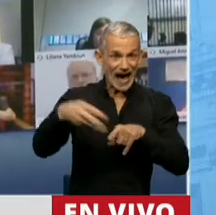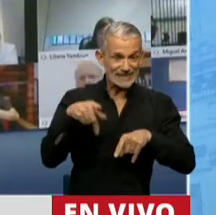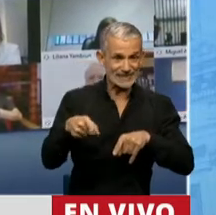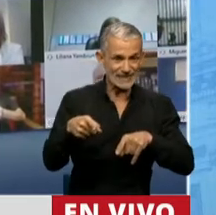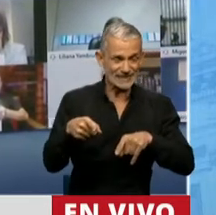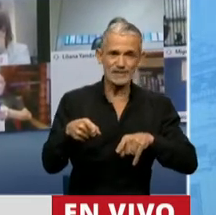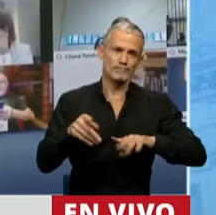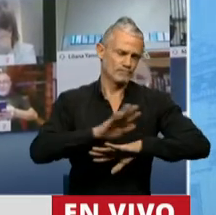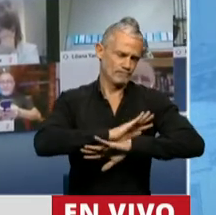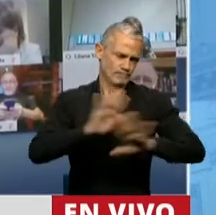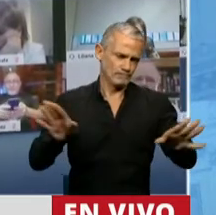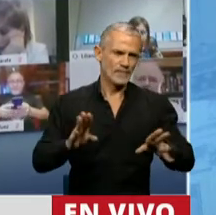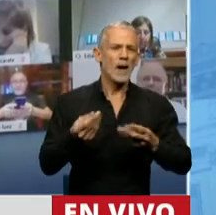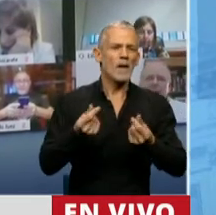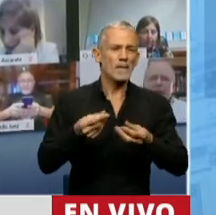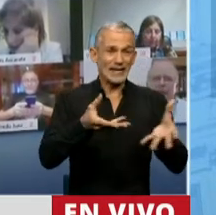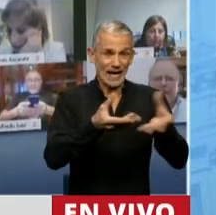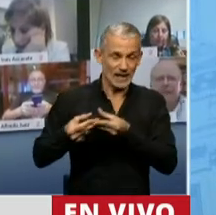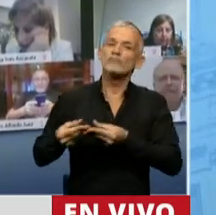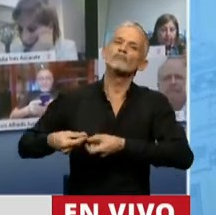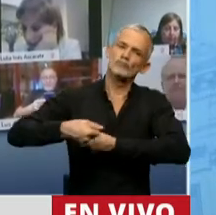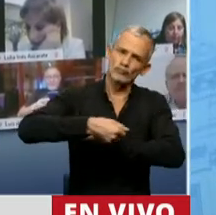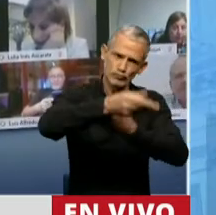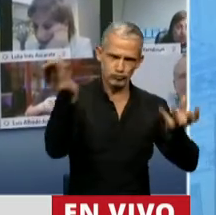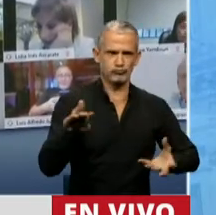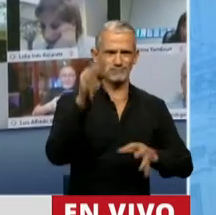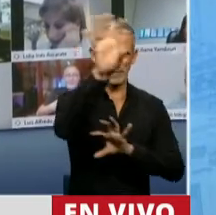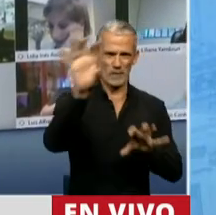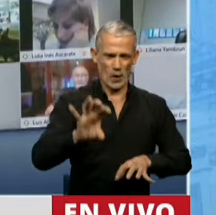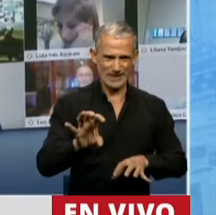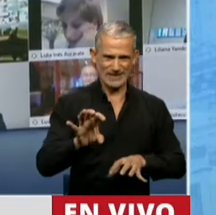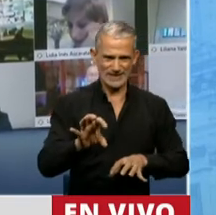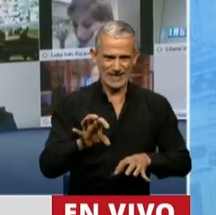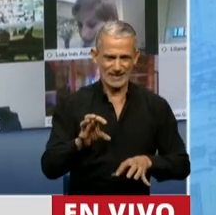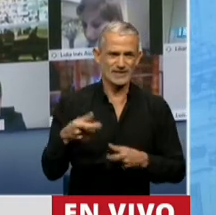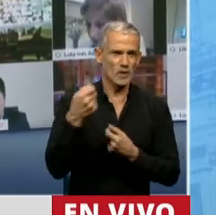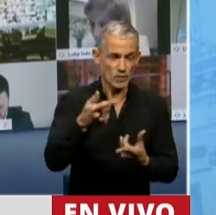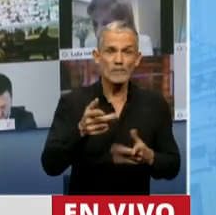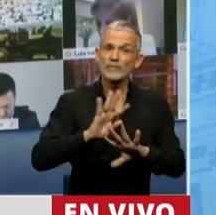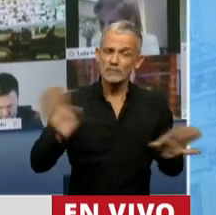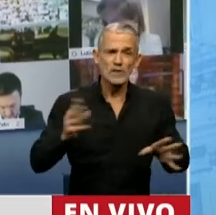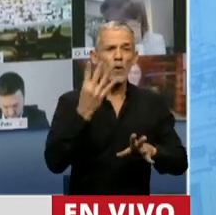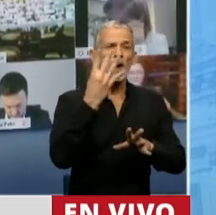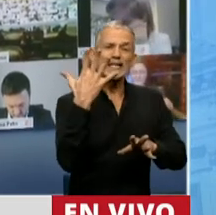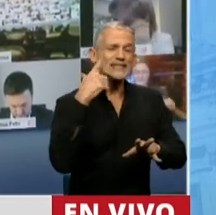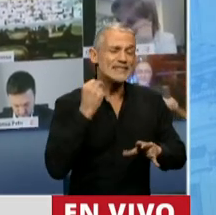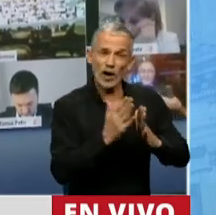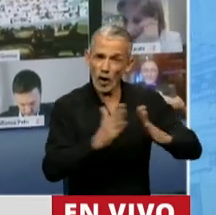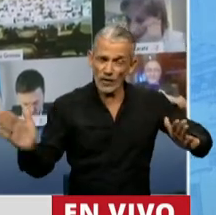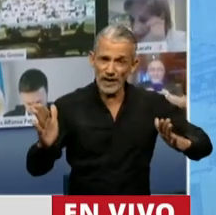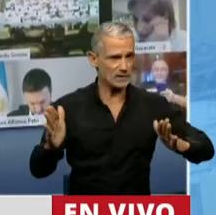suspendió, reintegró ese dinero detraído y suspendió por 45